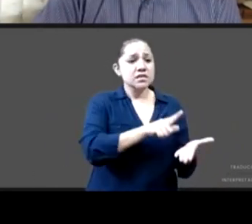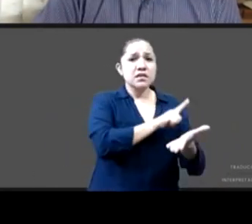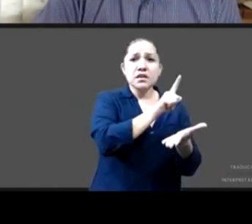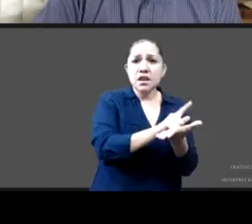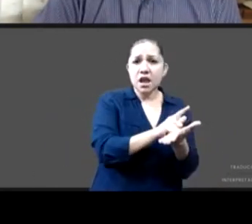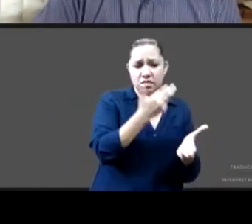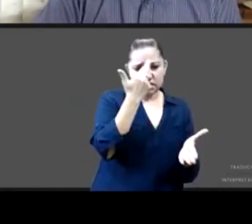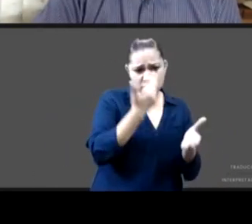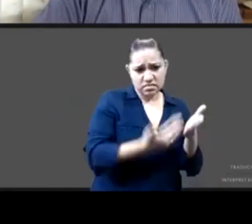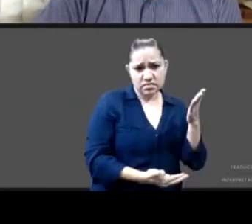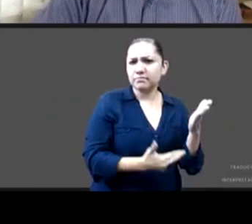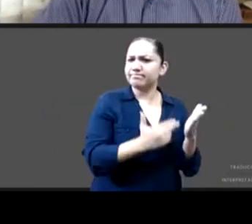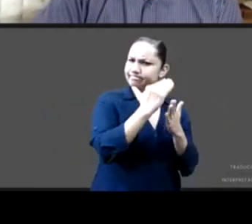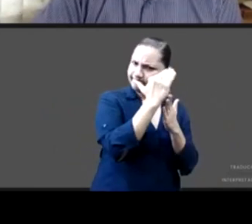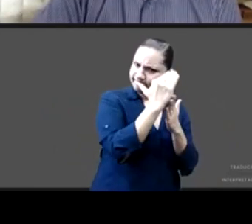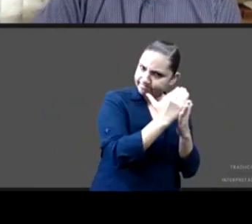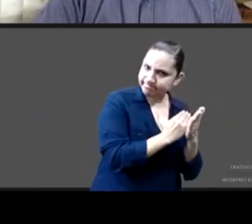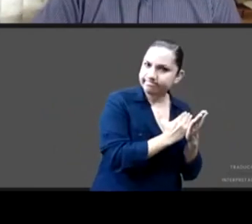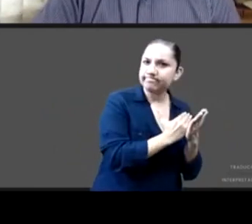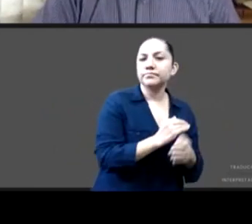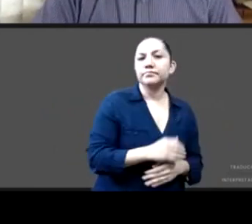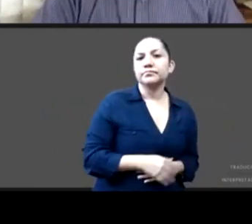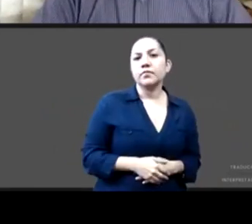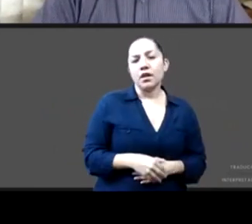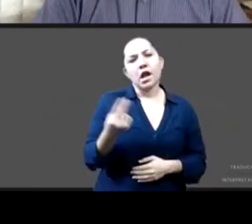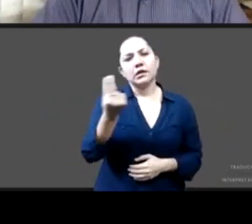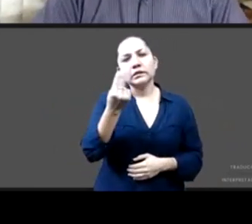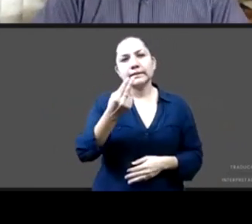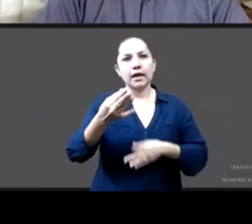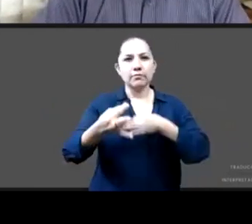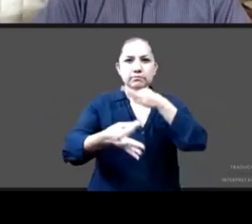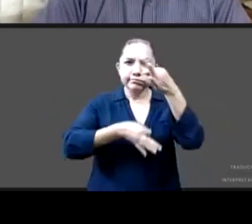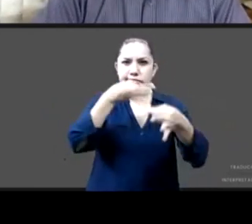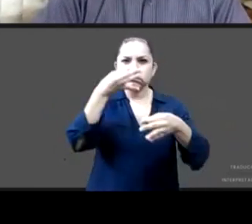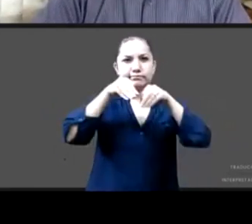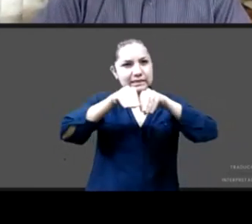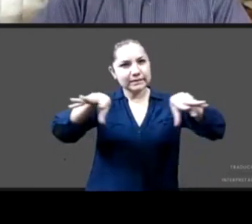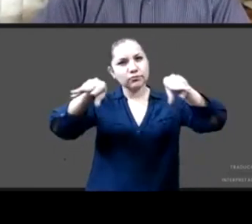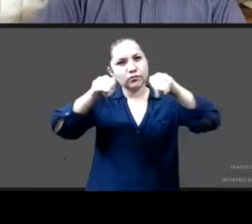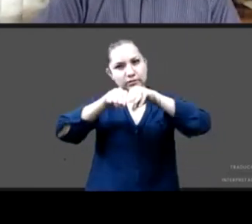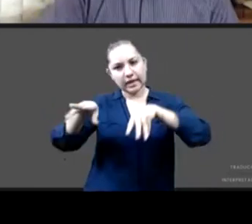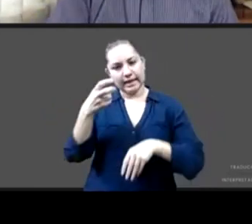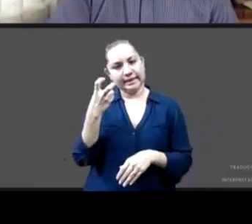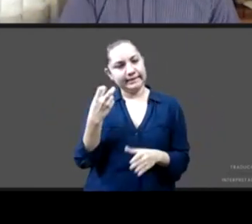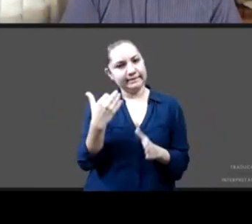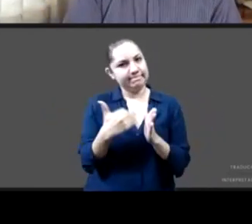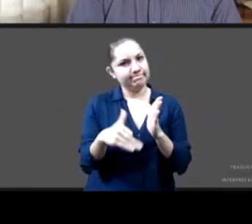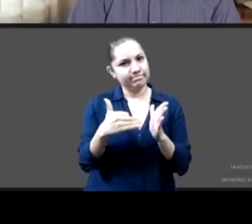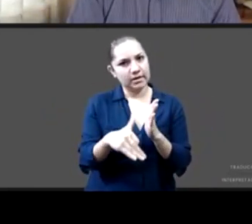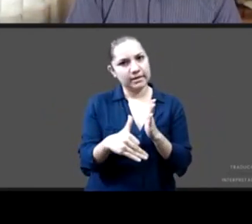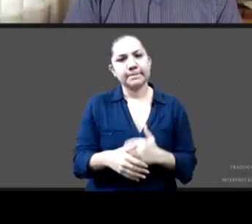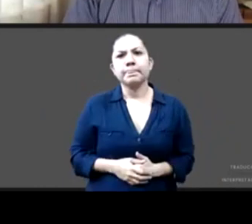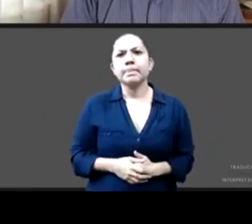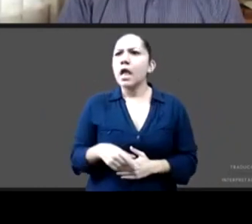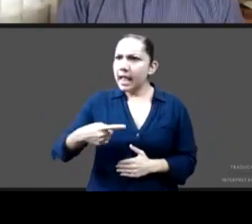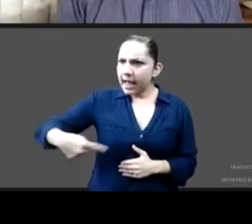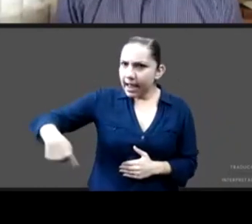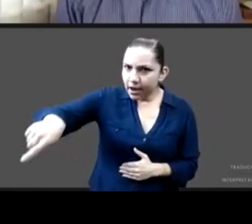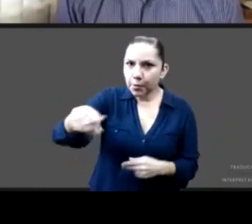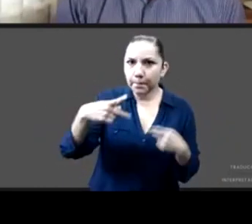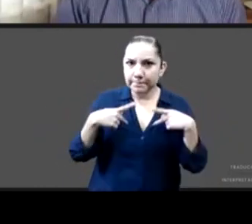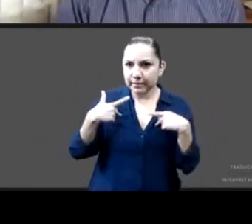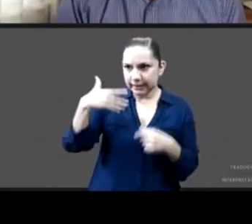casos. Divulgación es lo que nos falta, efectivamente, ¿no? Que se puede denunciar y